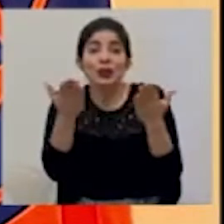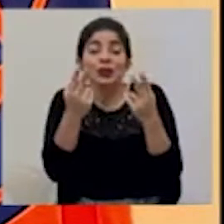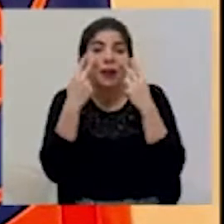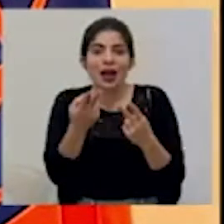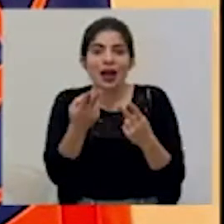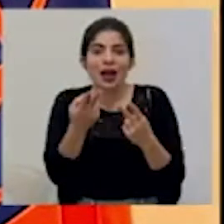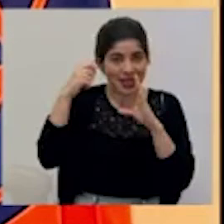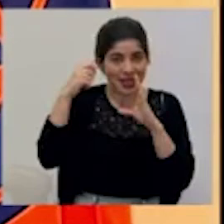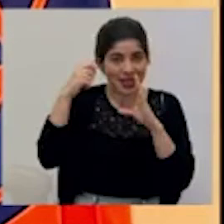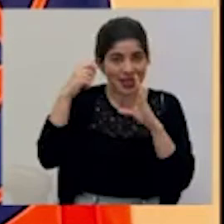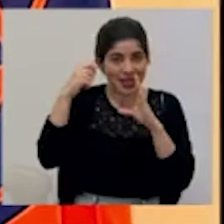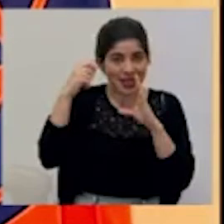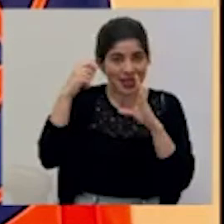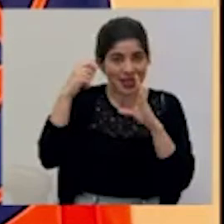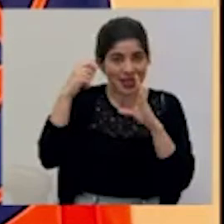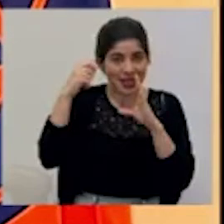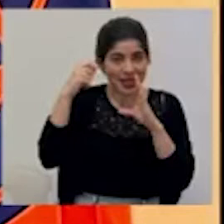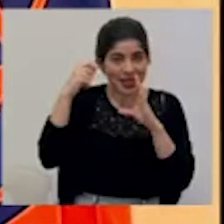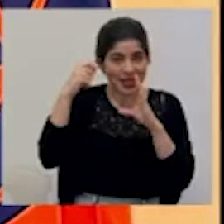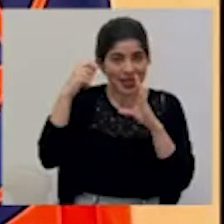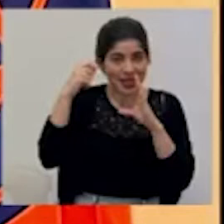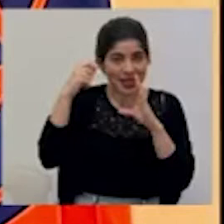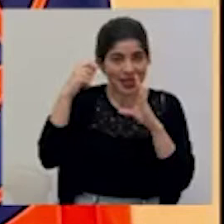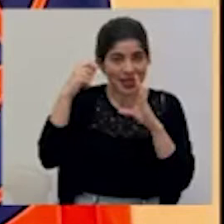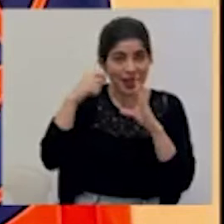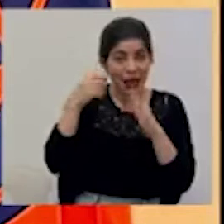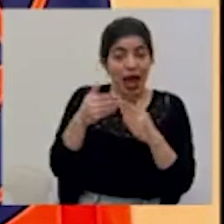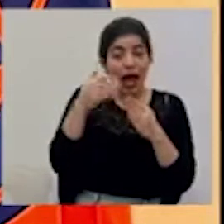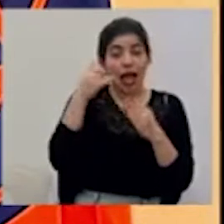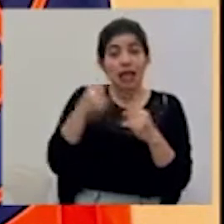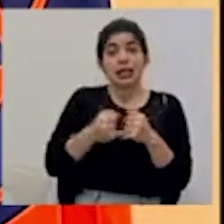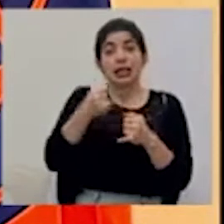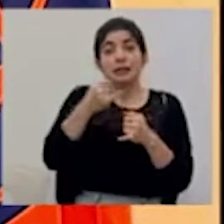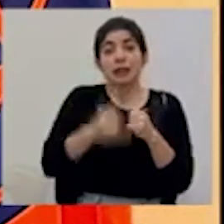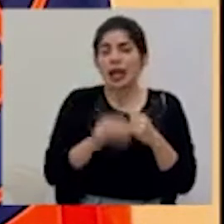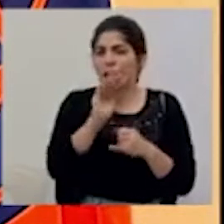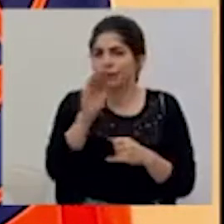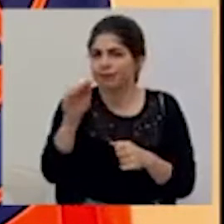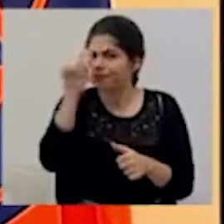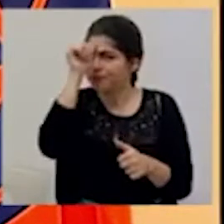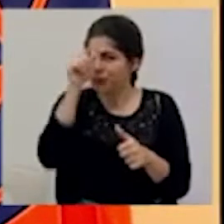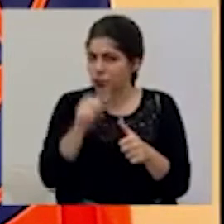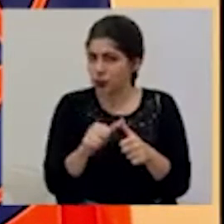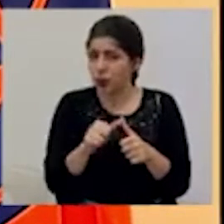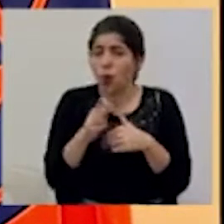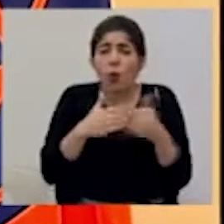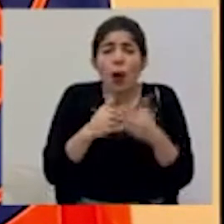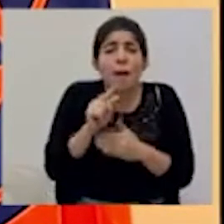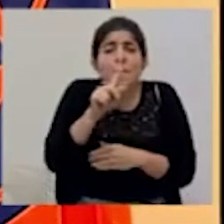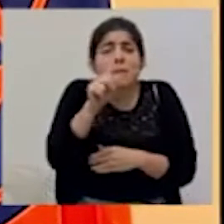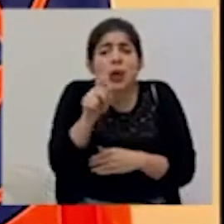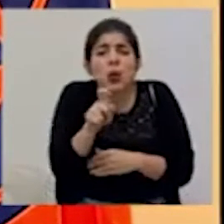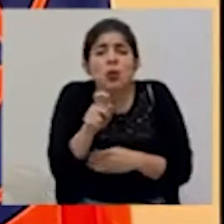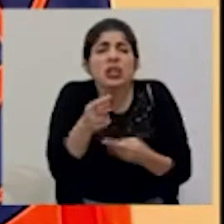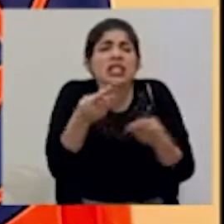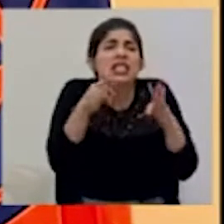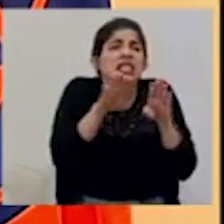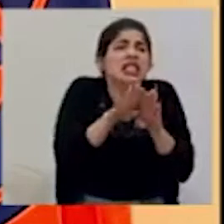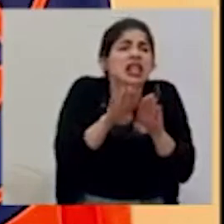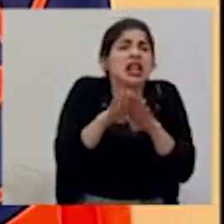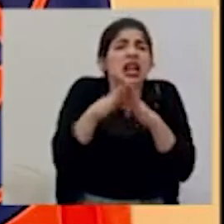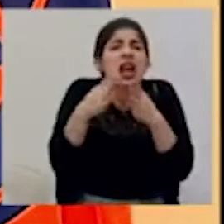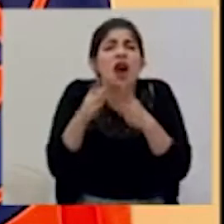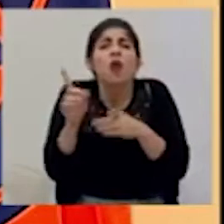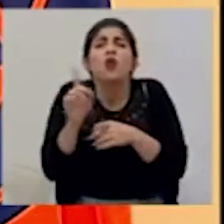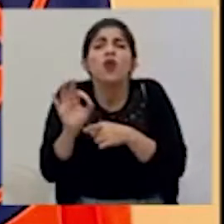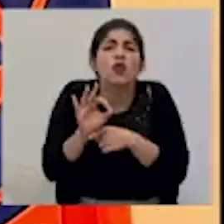a través de esta transmisión. Antes de concluir, les recordamos que para consultar las medidas de cierre, apertura, operación y